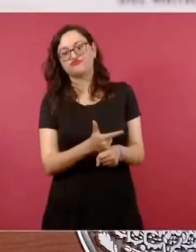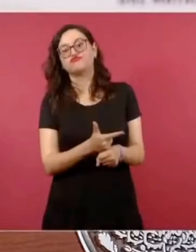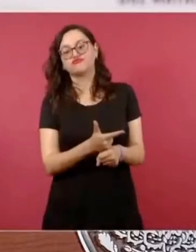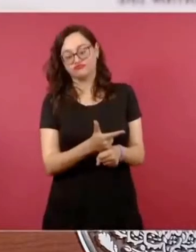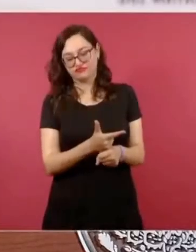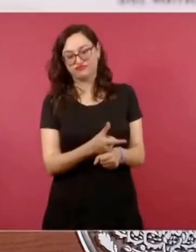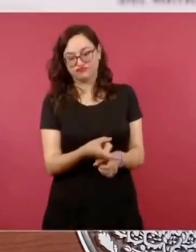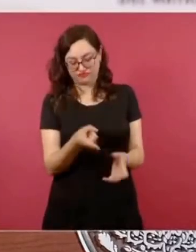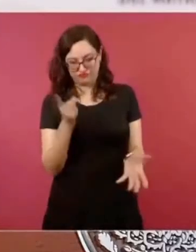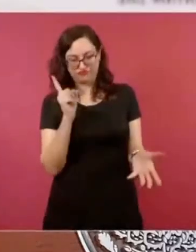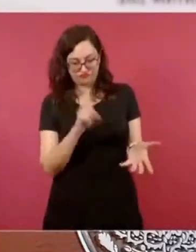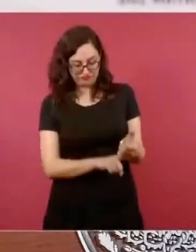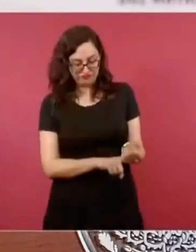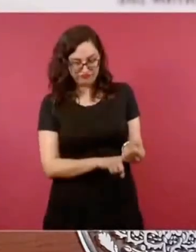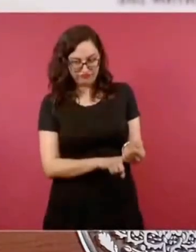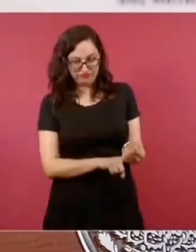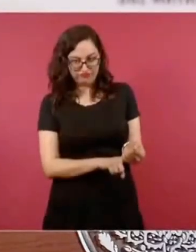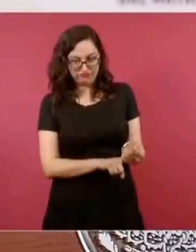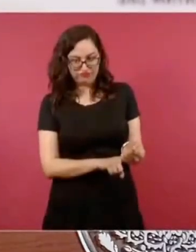de